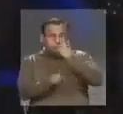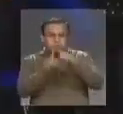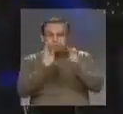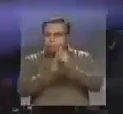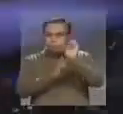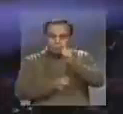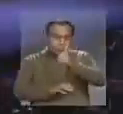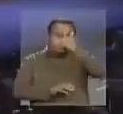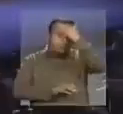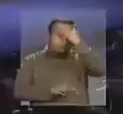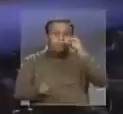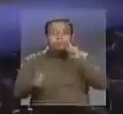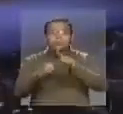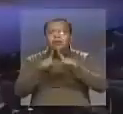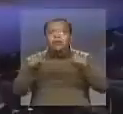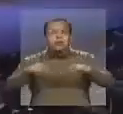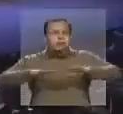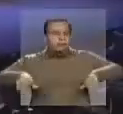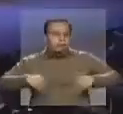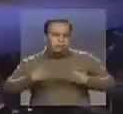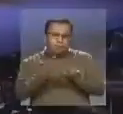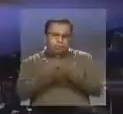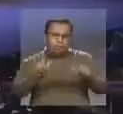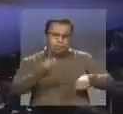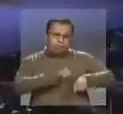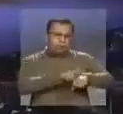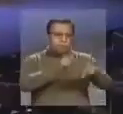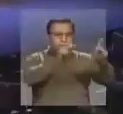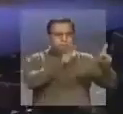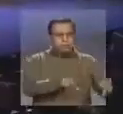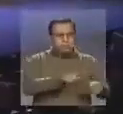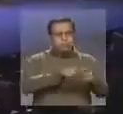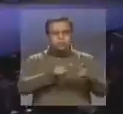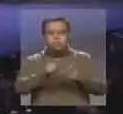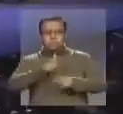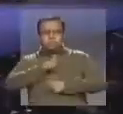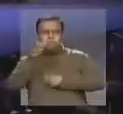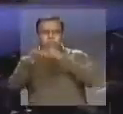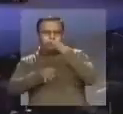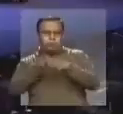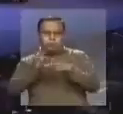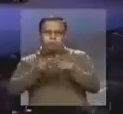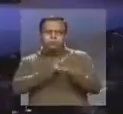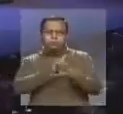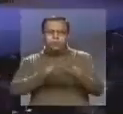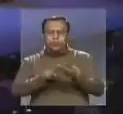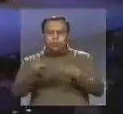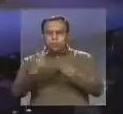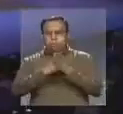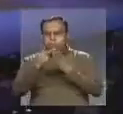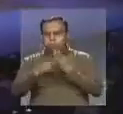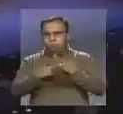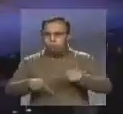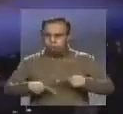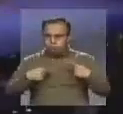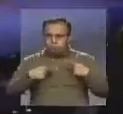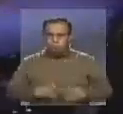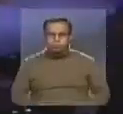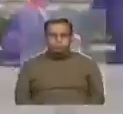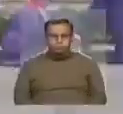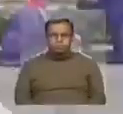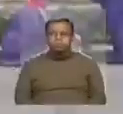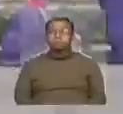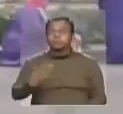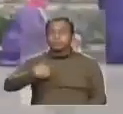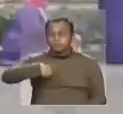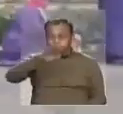el principal obstáculo era no tener tiempo libre para el descanso y el autocuidado, ni para cumplir sus proyectos de vida. Y es uno de los logros